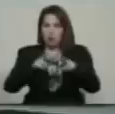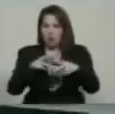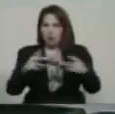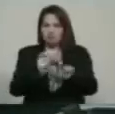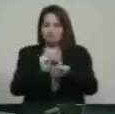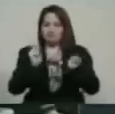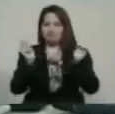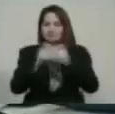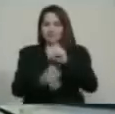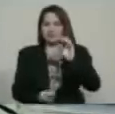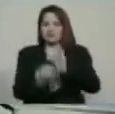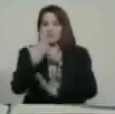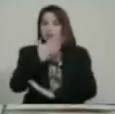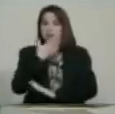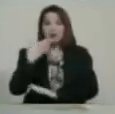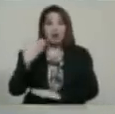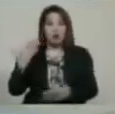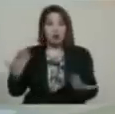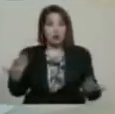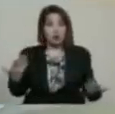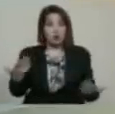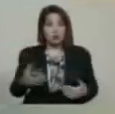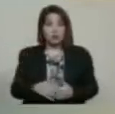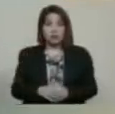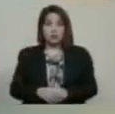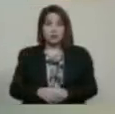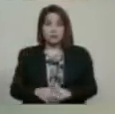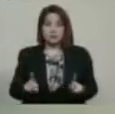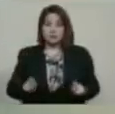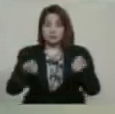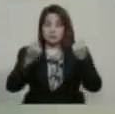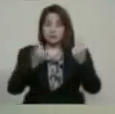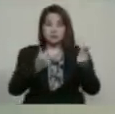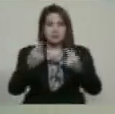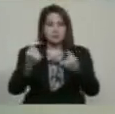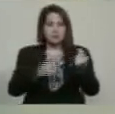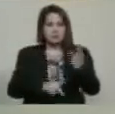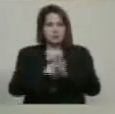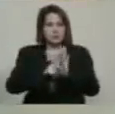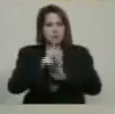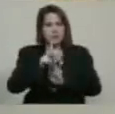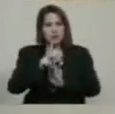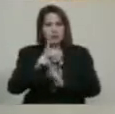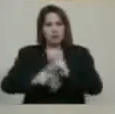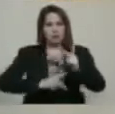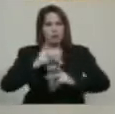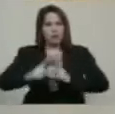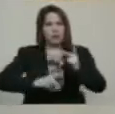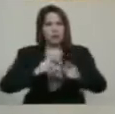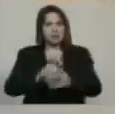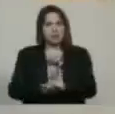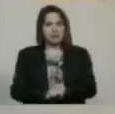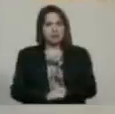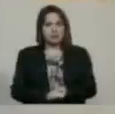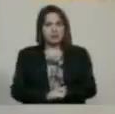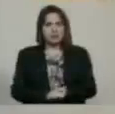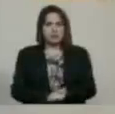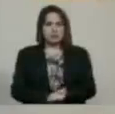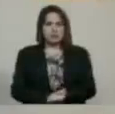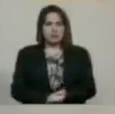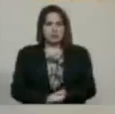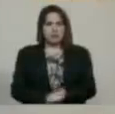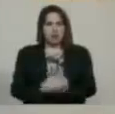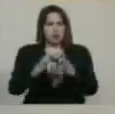es bien importante en el programa de recuperación económica, crecimiento y prosperidad, tener todos los